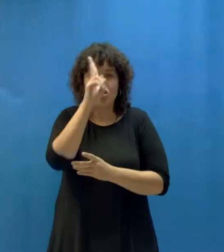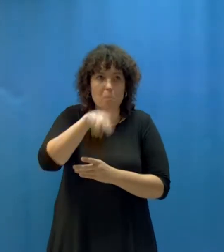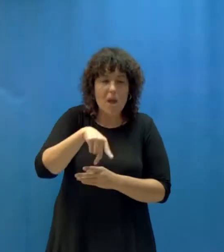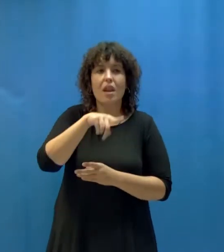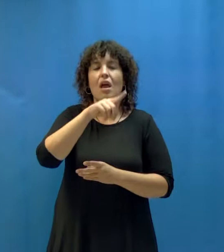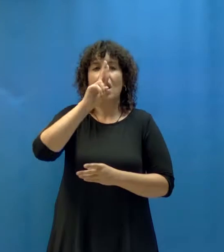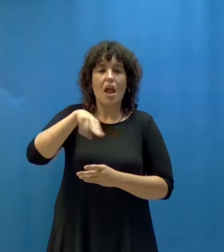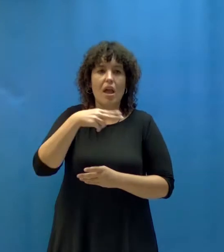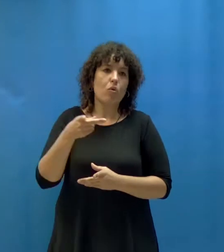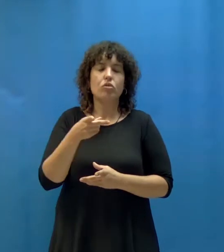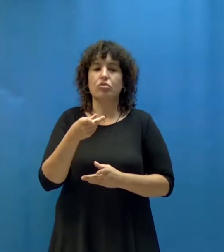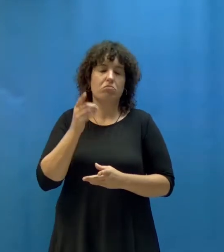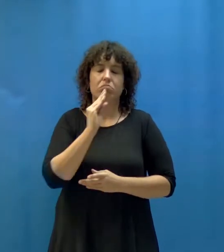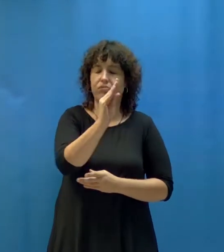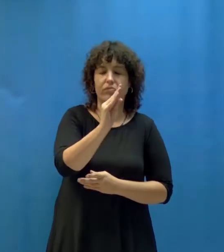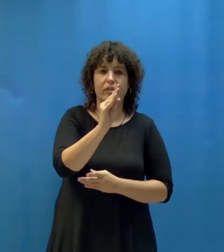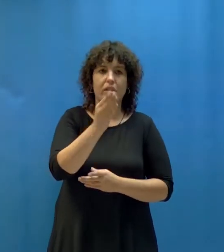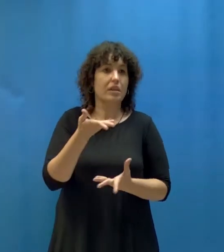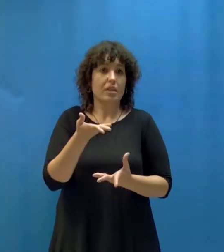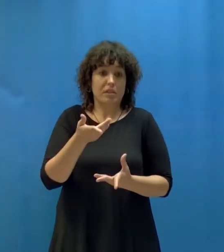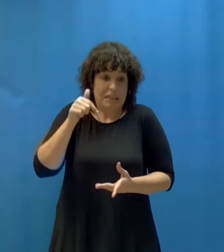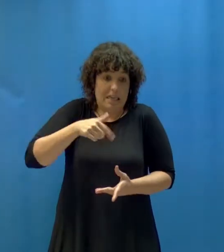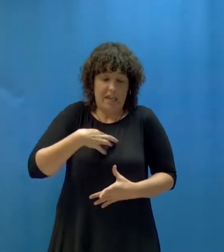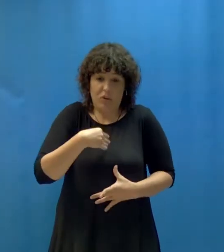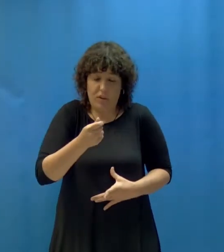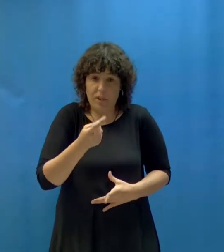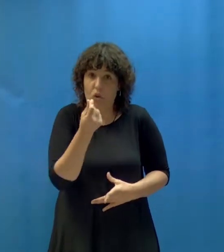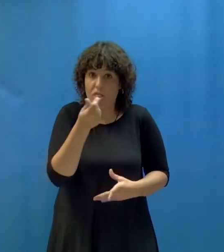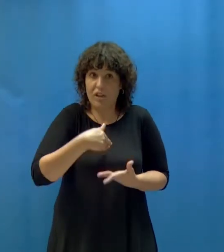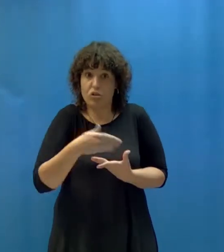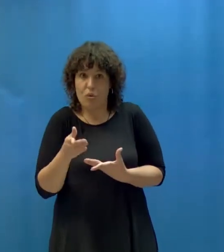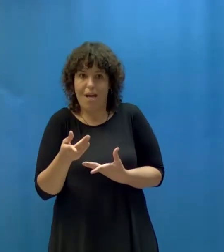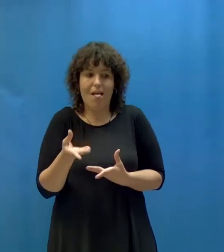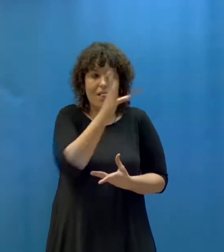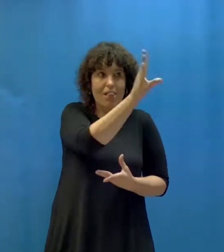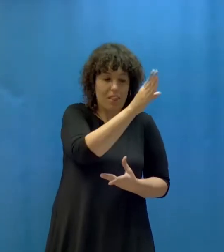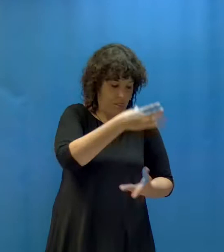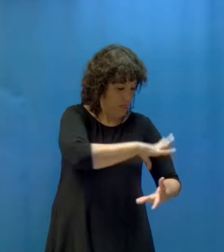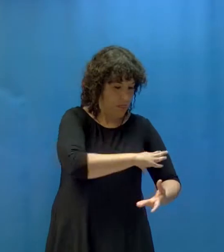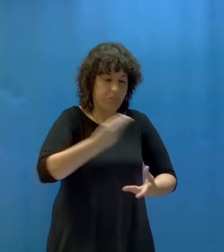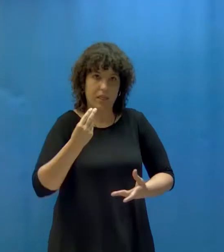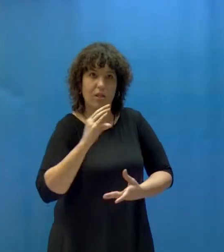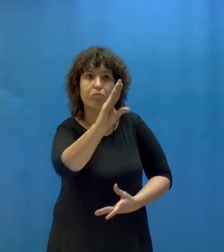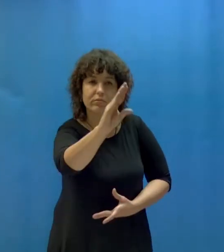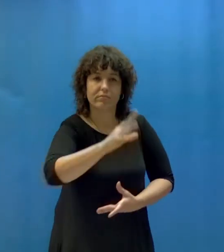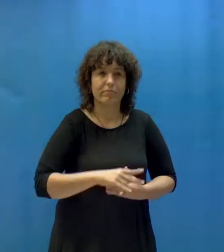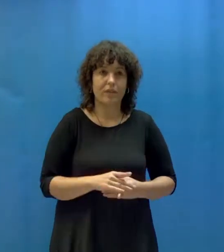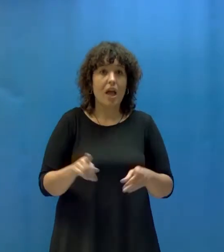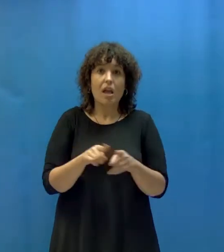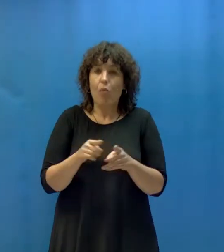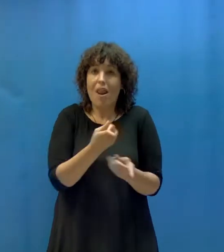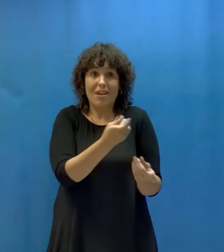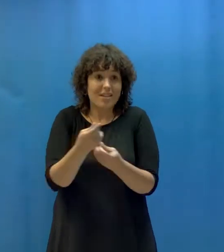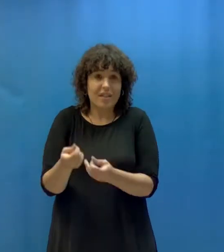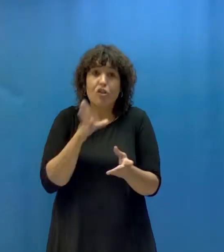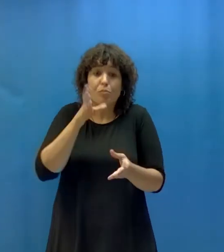una cantidad que podría asumirse con los remanentes que cuenta el Ayuntamiento. Y es que se trata de una actuación no solo necesaria en materia de